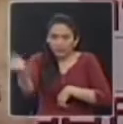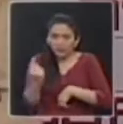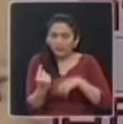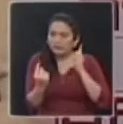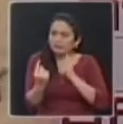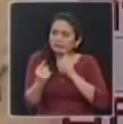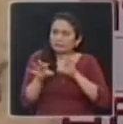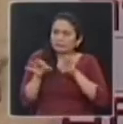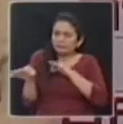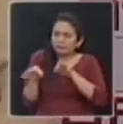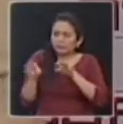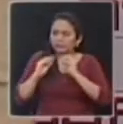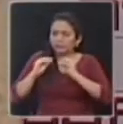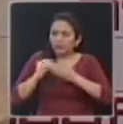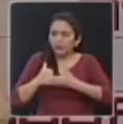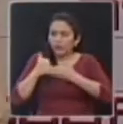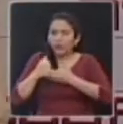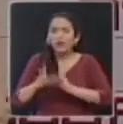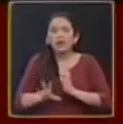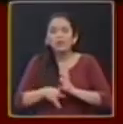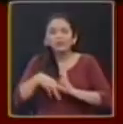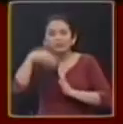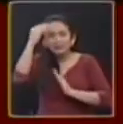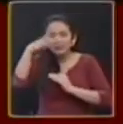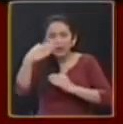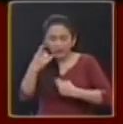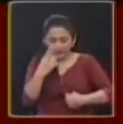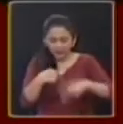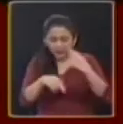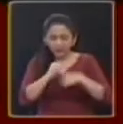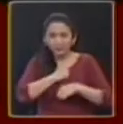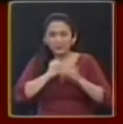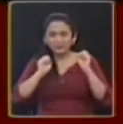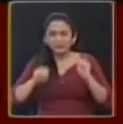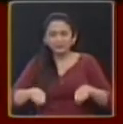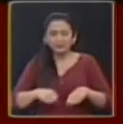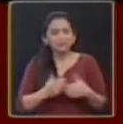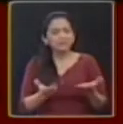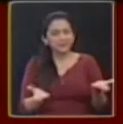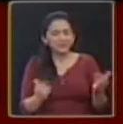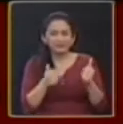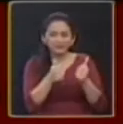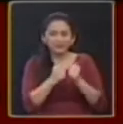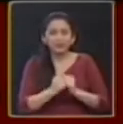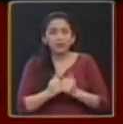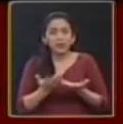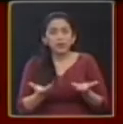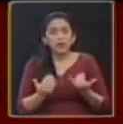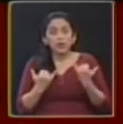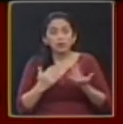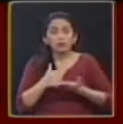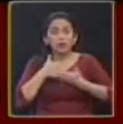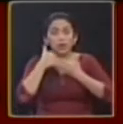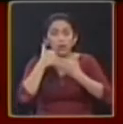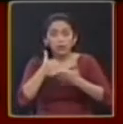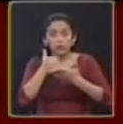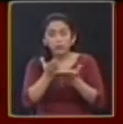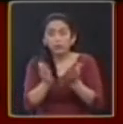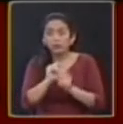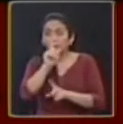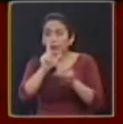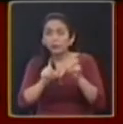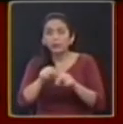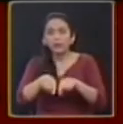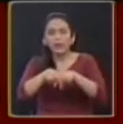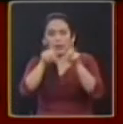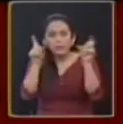busque darle sostenibilidad. Claro, ahora este programa fue elaborado para apoyar el desarrollo del ecosistema empresarial y también una